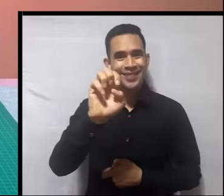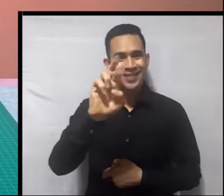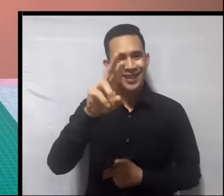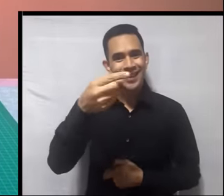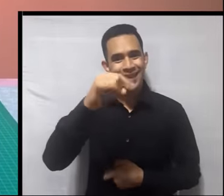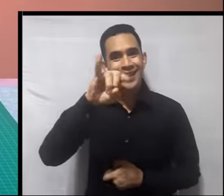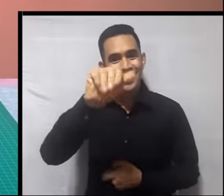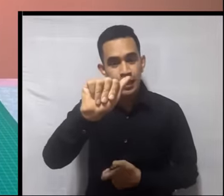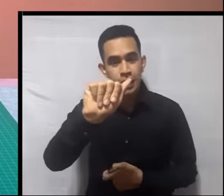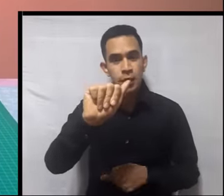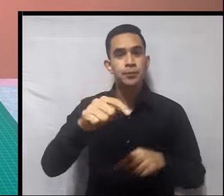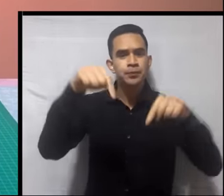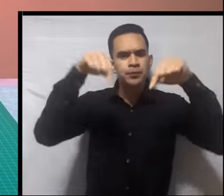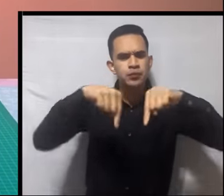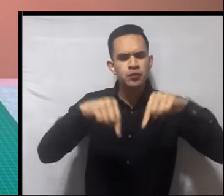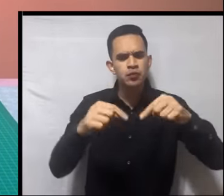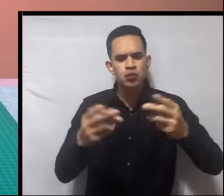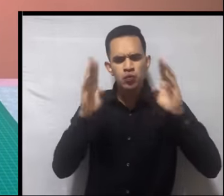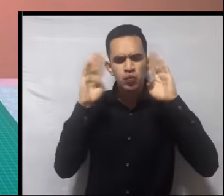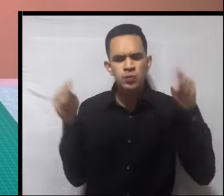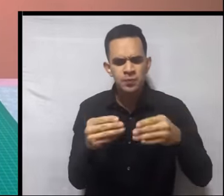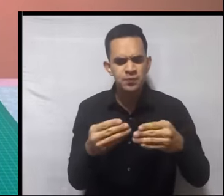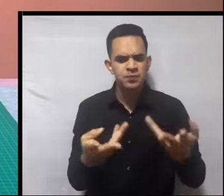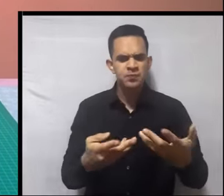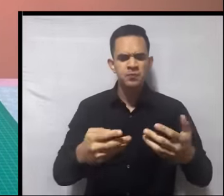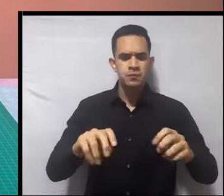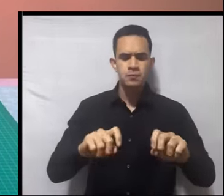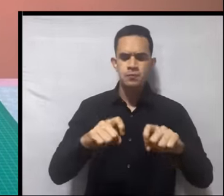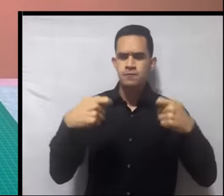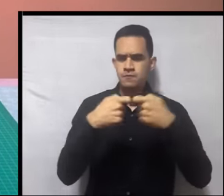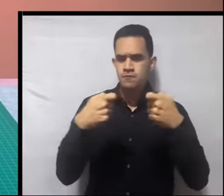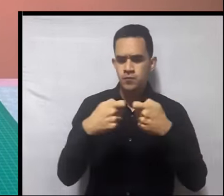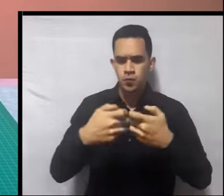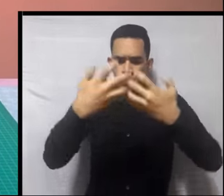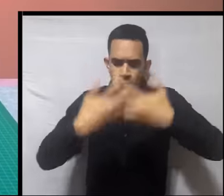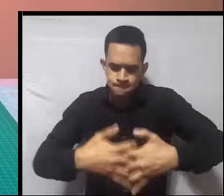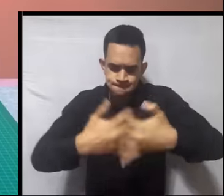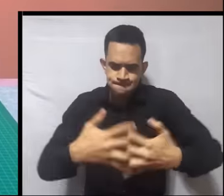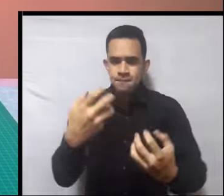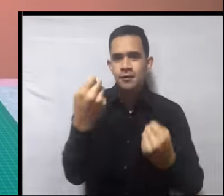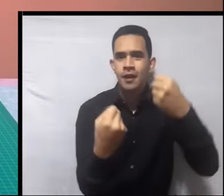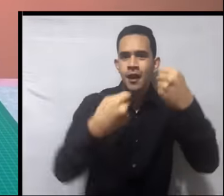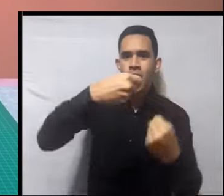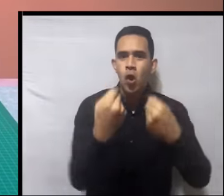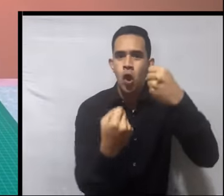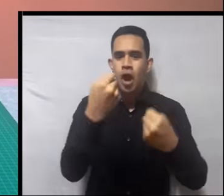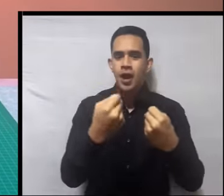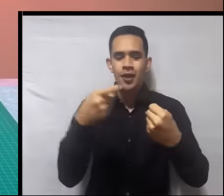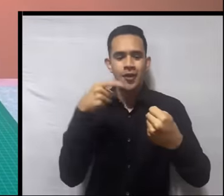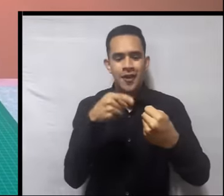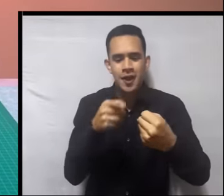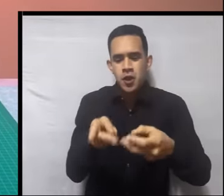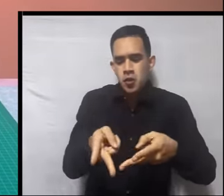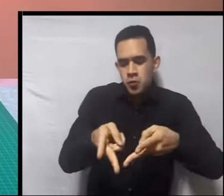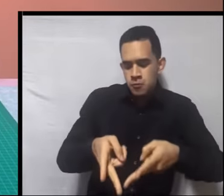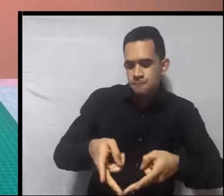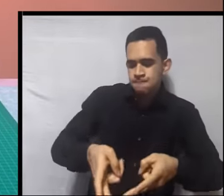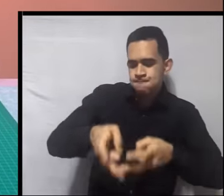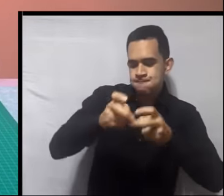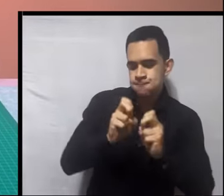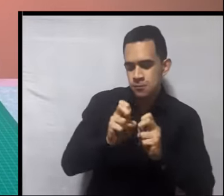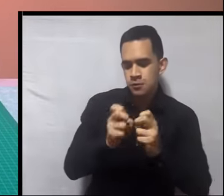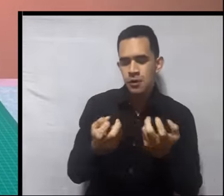En esta ocasión vamos a hablar sobre la energía potencial aplicado en un carrito que vamos a construir hecho con